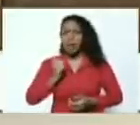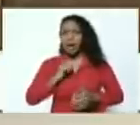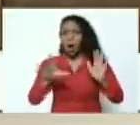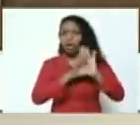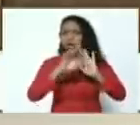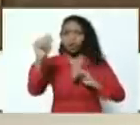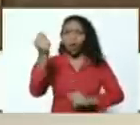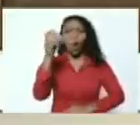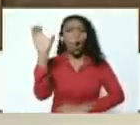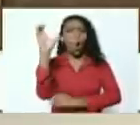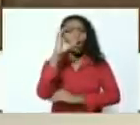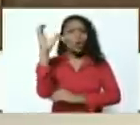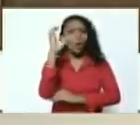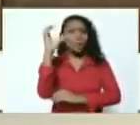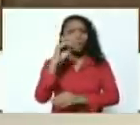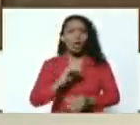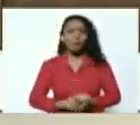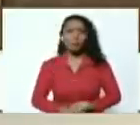de Colombia.